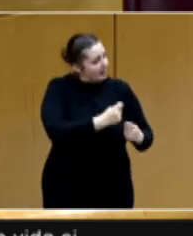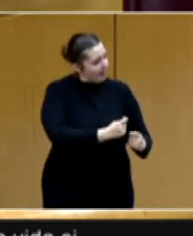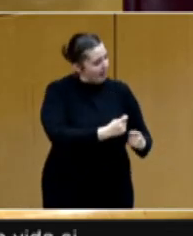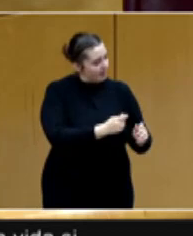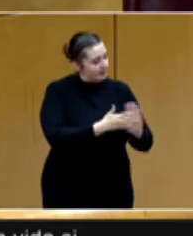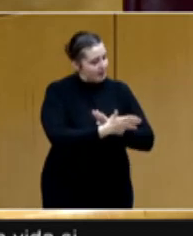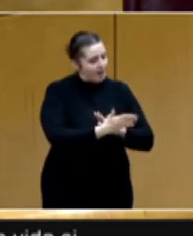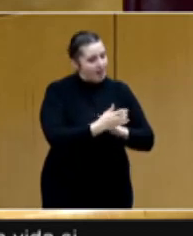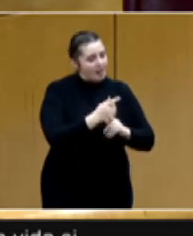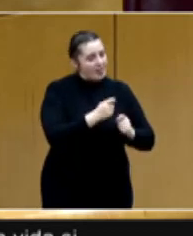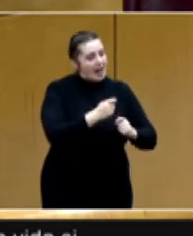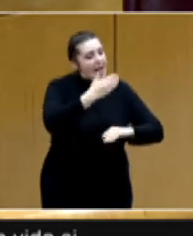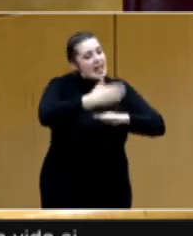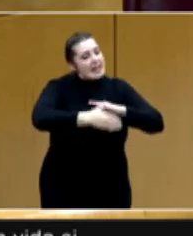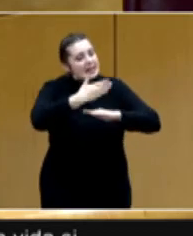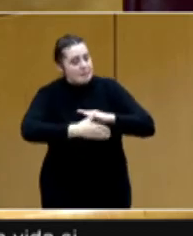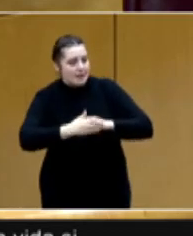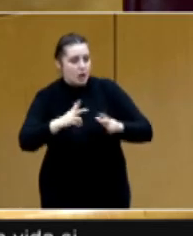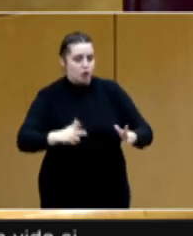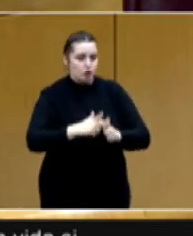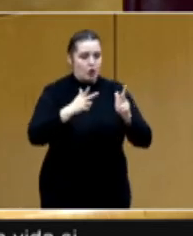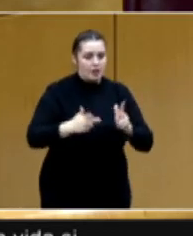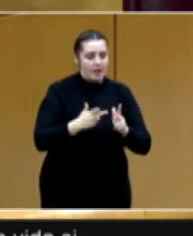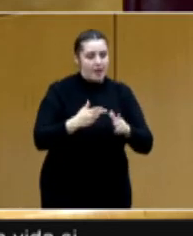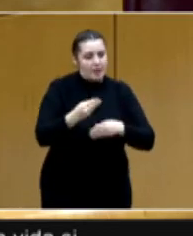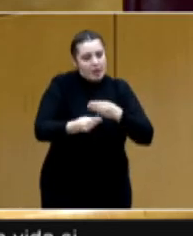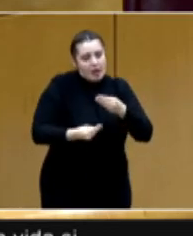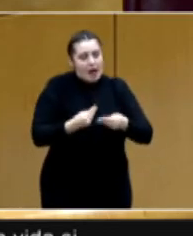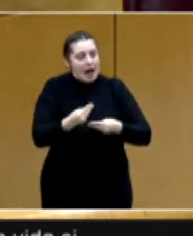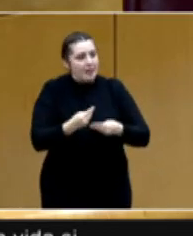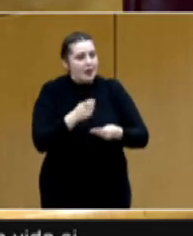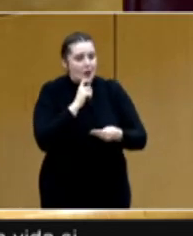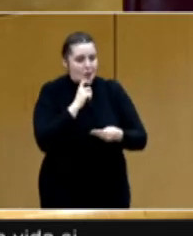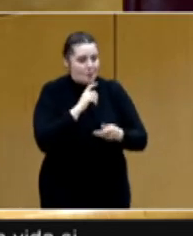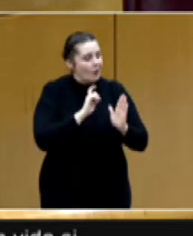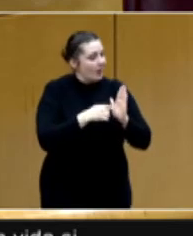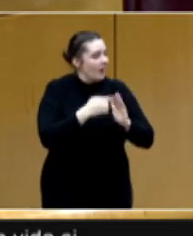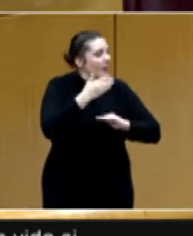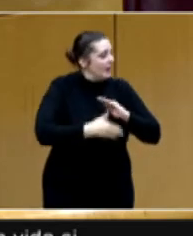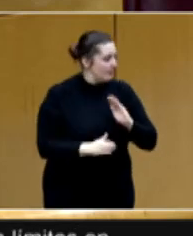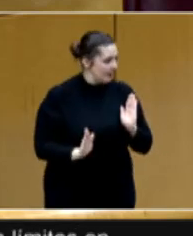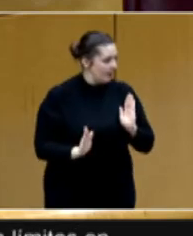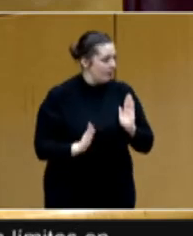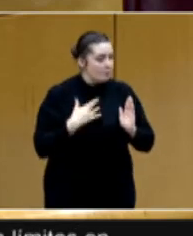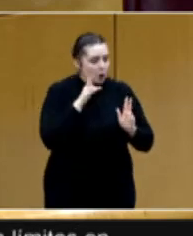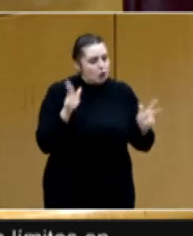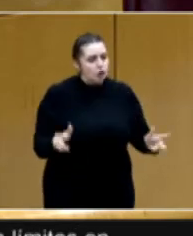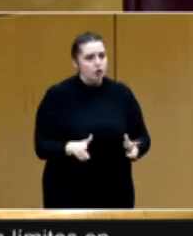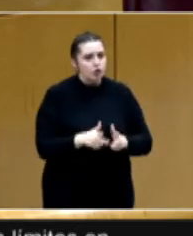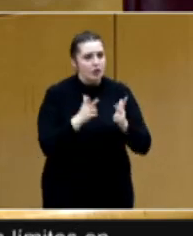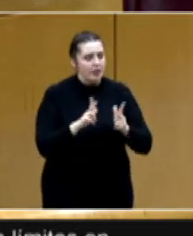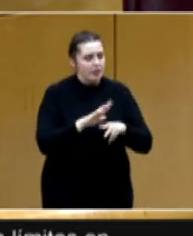límites en los cuales la sociedad debe desenvolverse los límites en los que una sociedad democrática debe